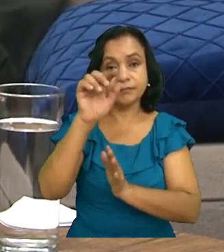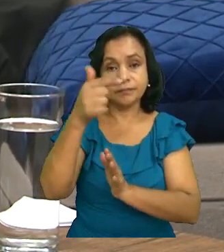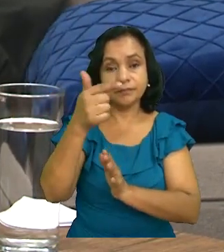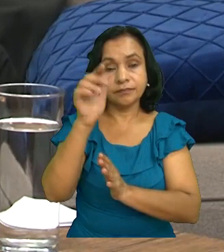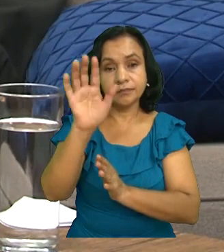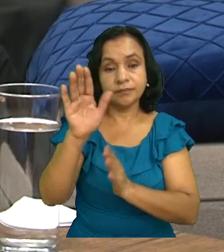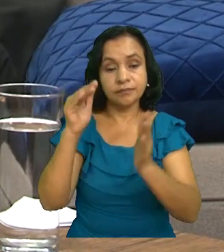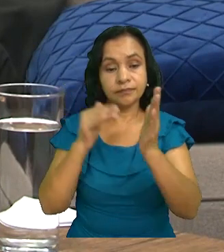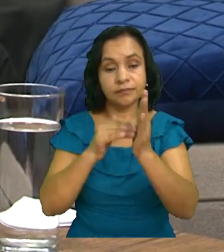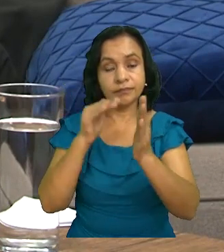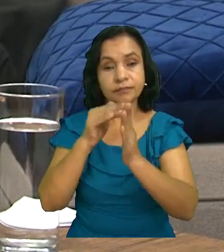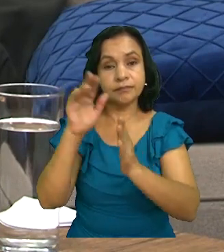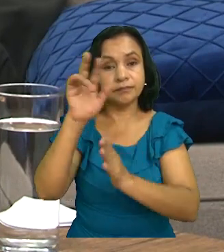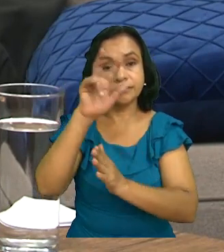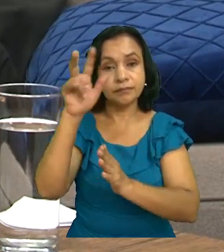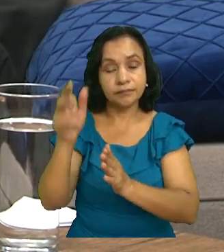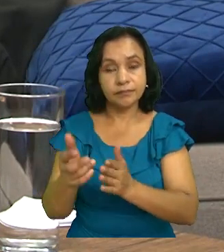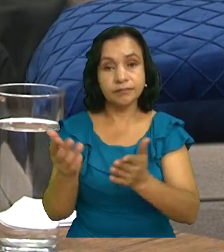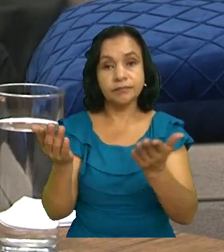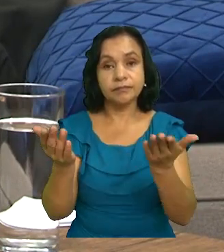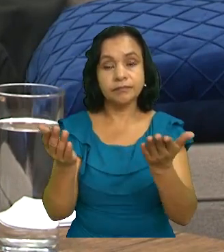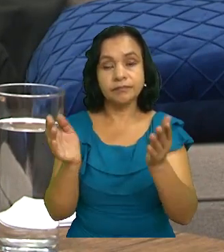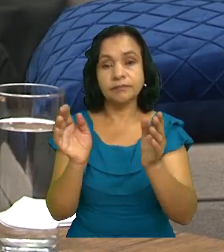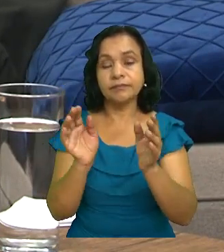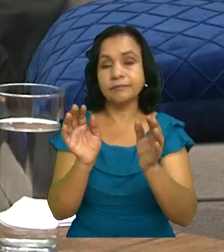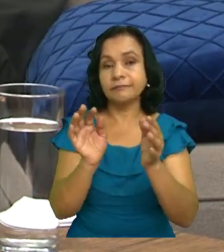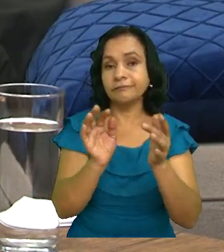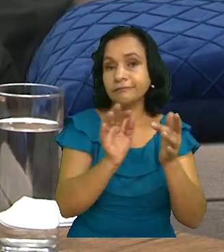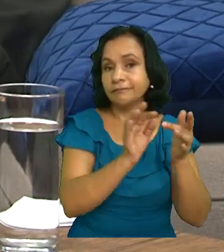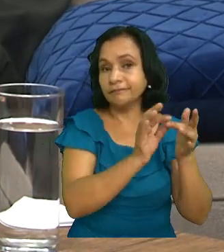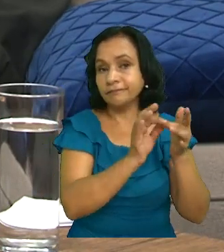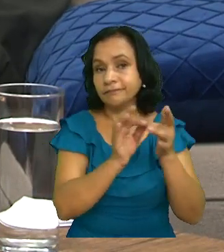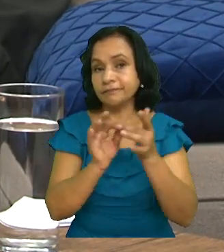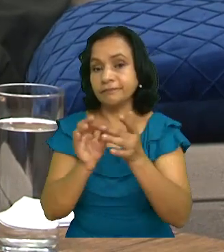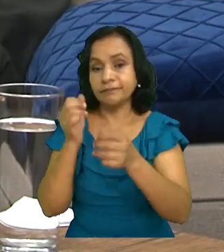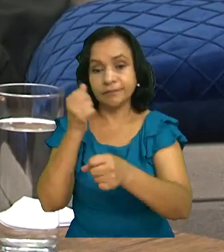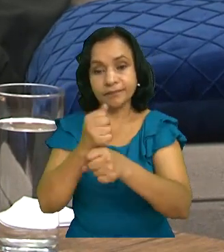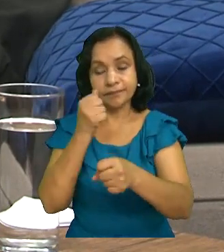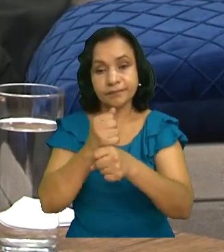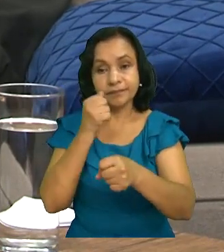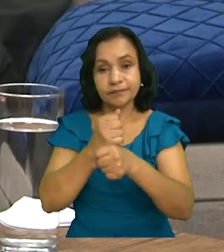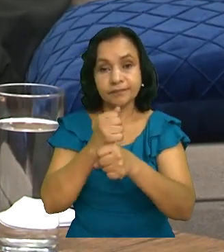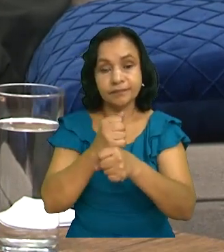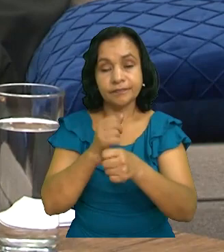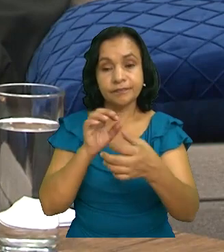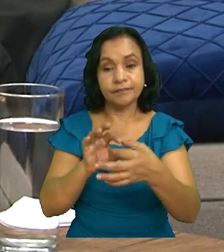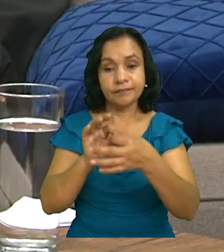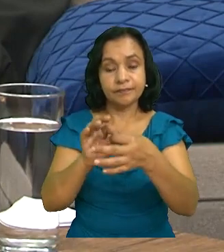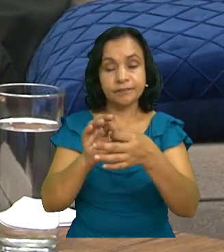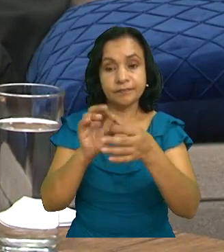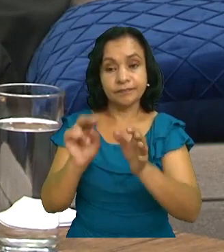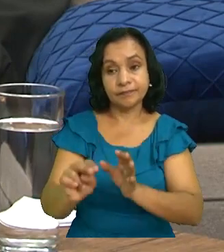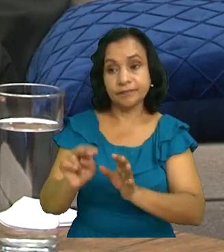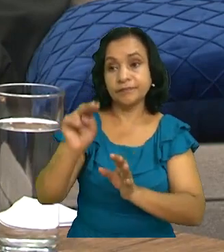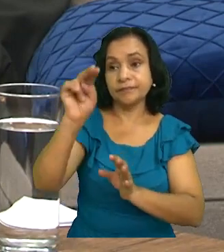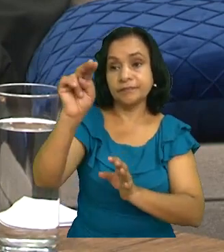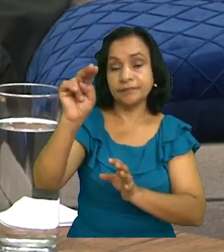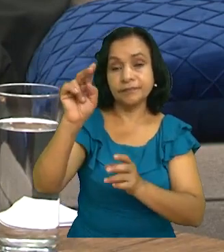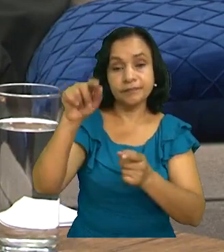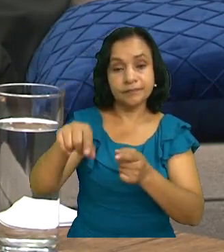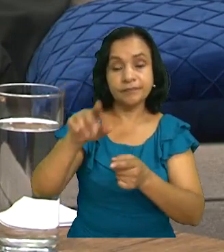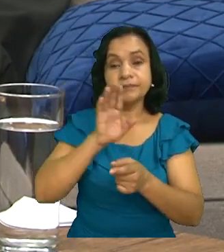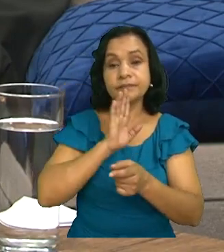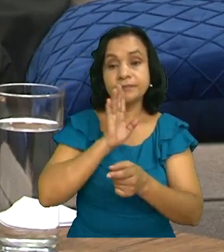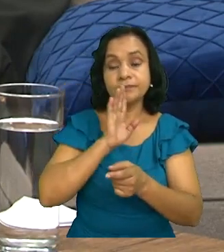de córdobas. Okay. Es una obra de gran envergadura. Es parte del corredor estratégico del Caribe Norte, del que hablaba